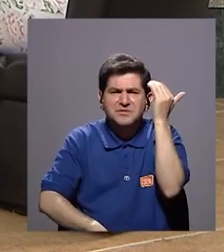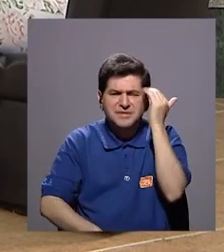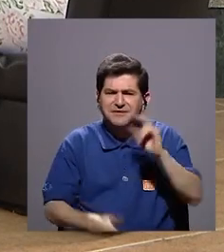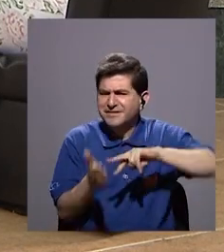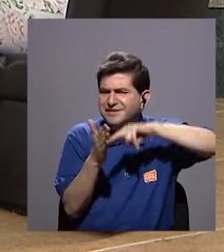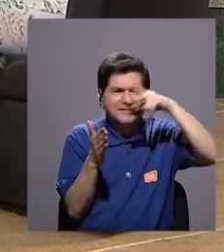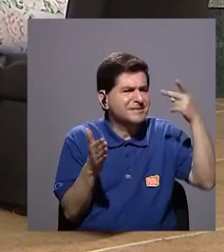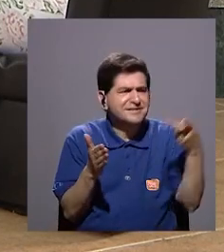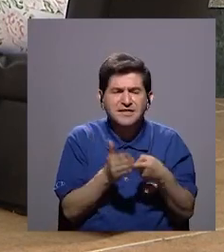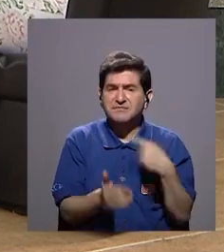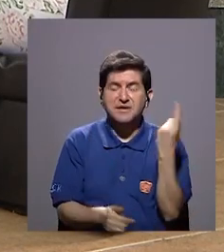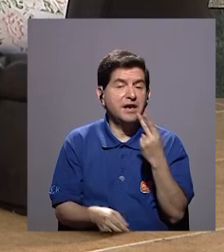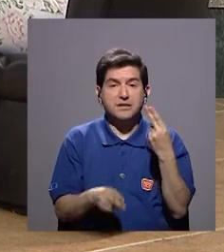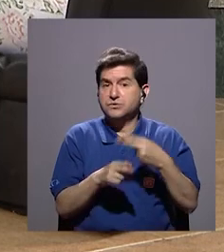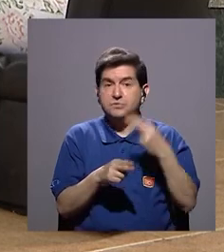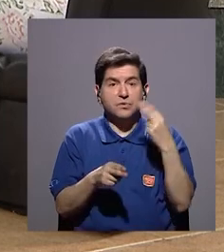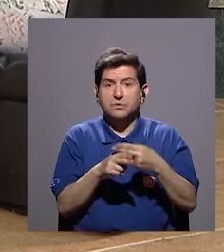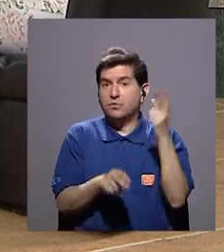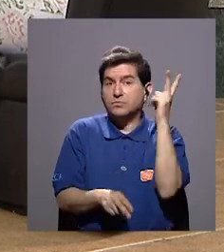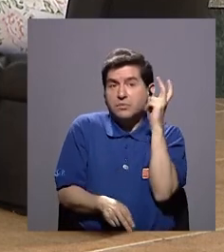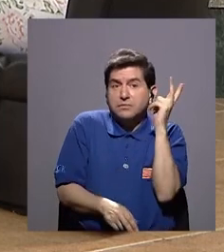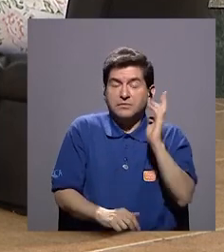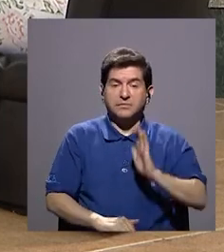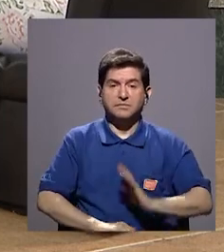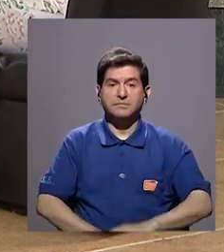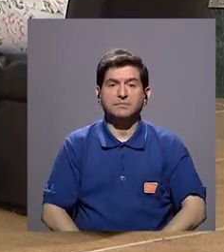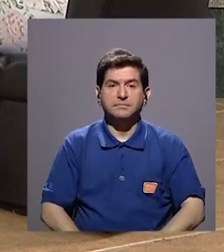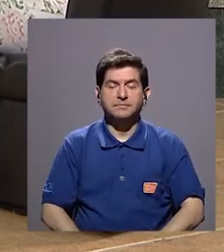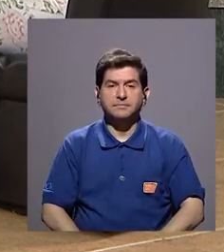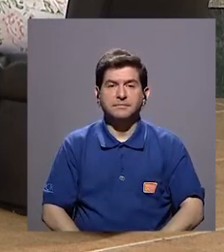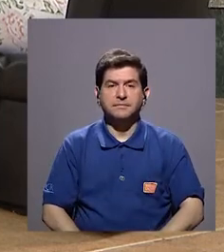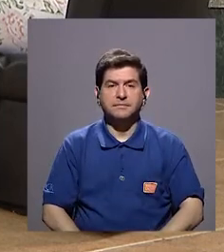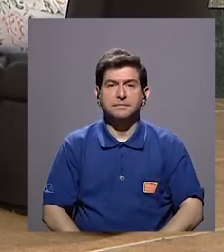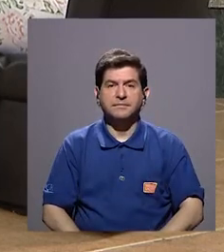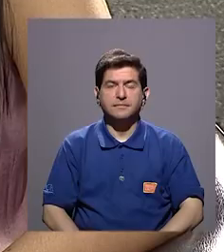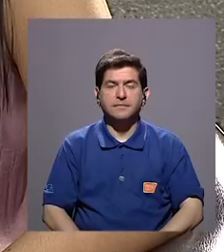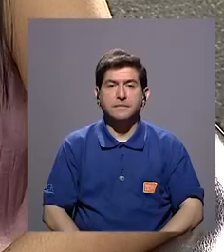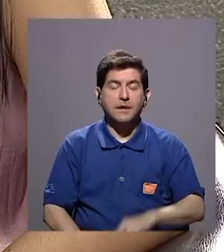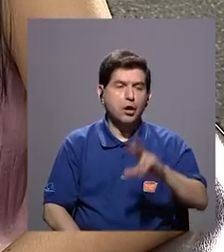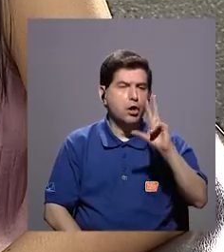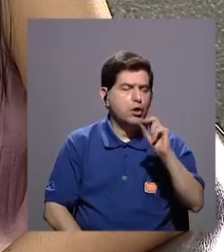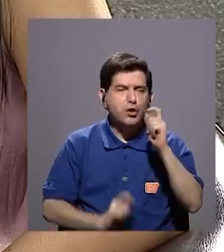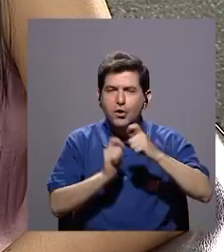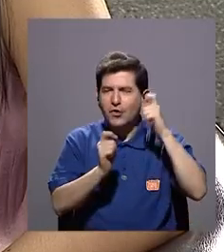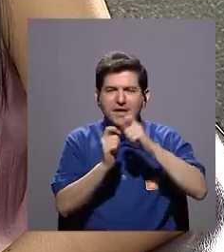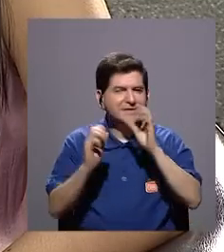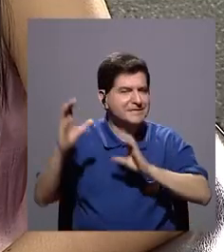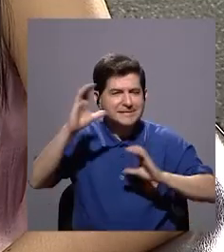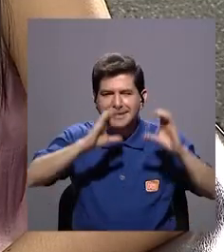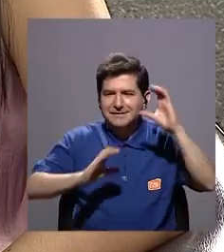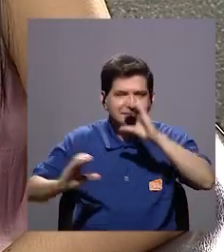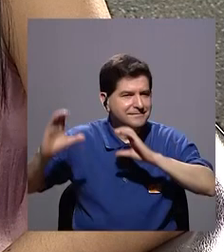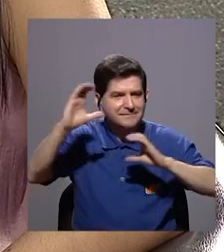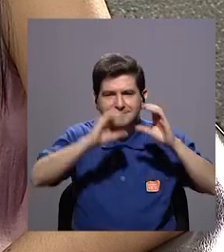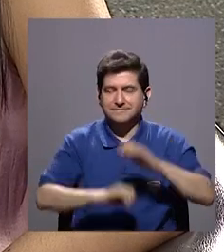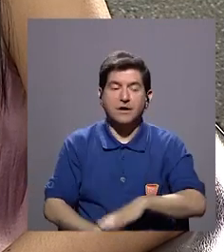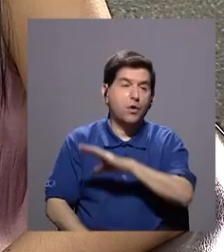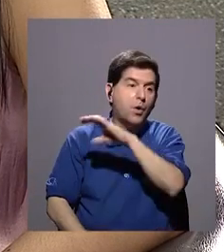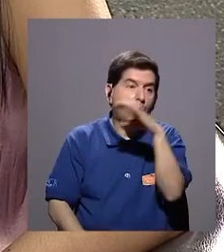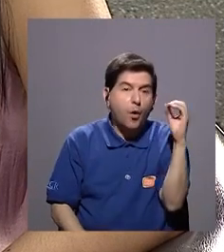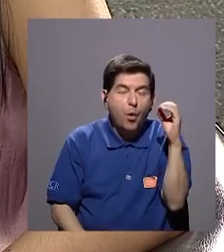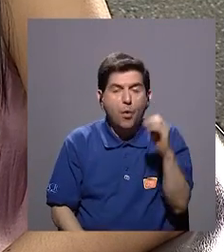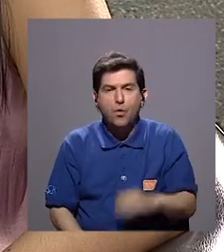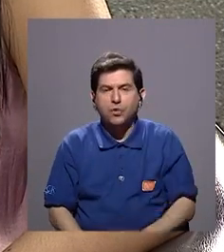allá que el nombre, ¿verdad? Mira, incluso no es como tal una ciencia